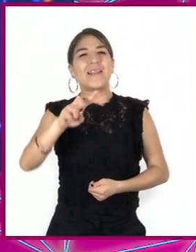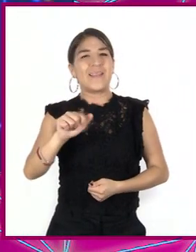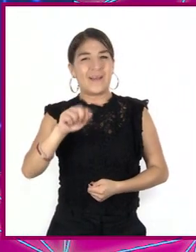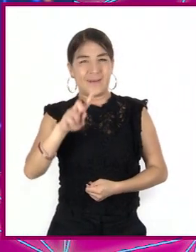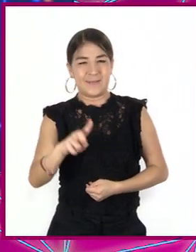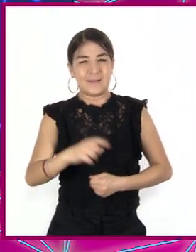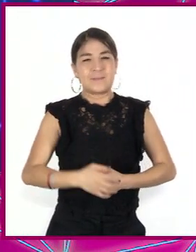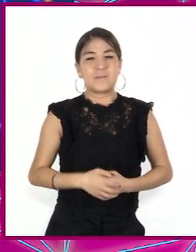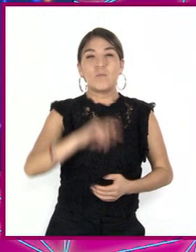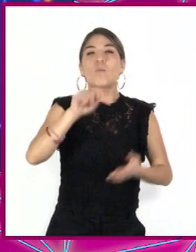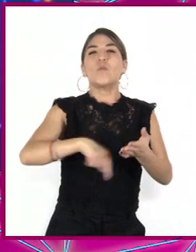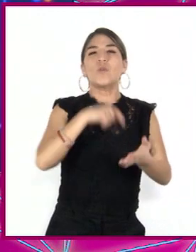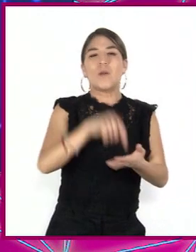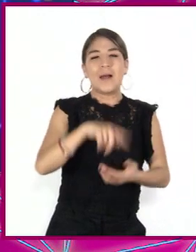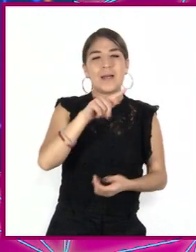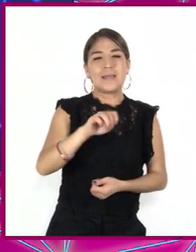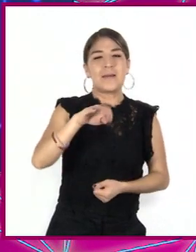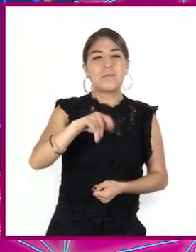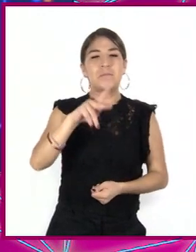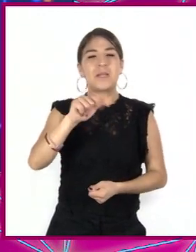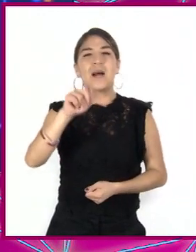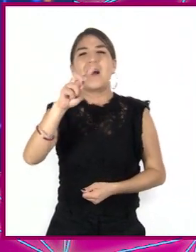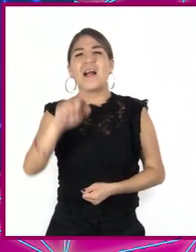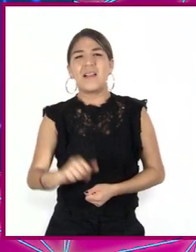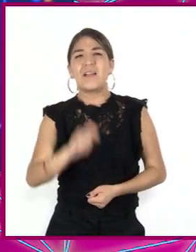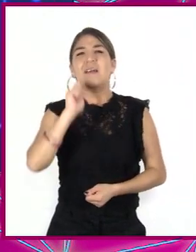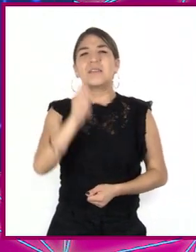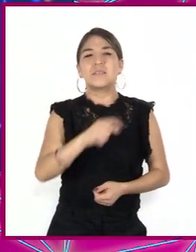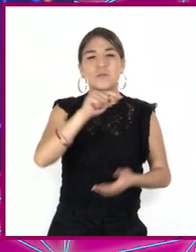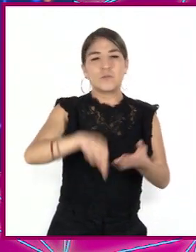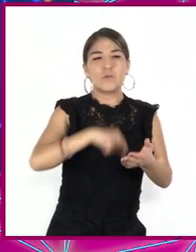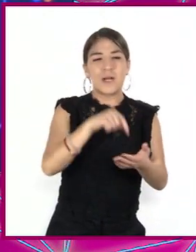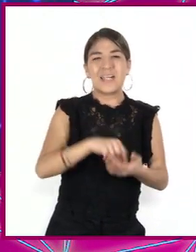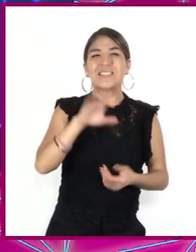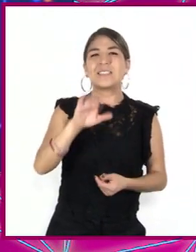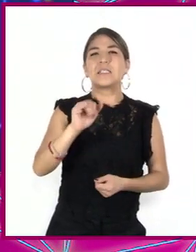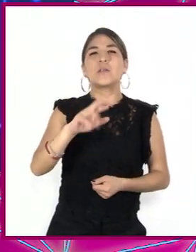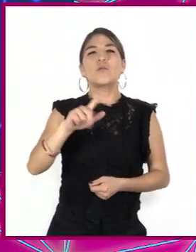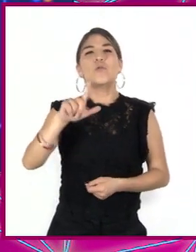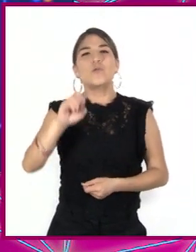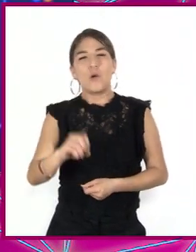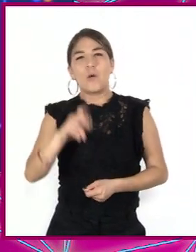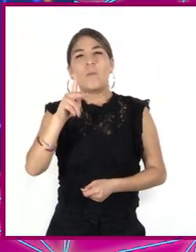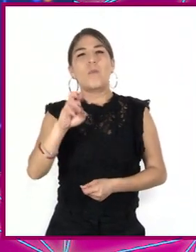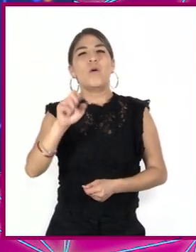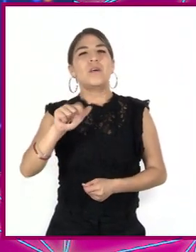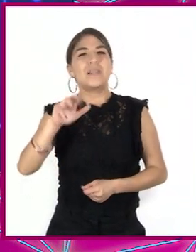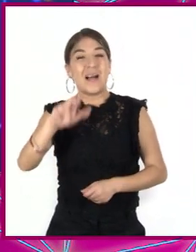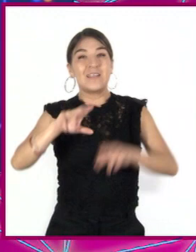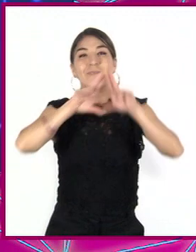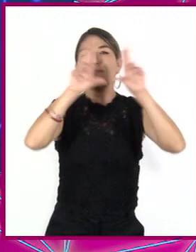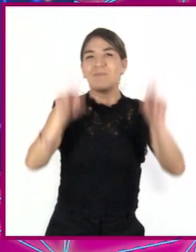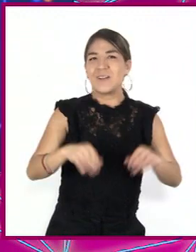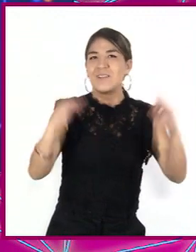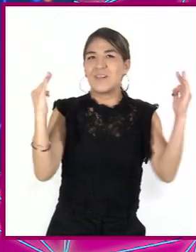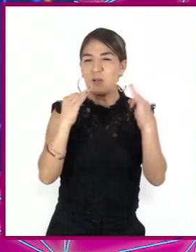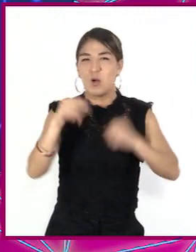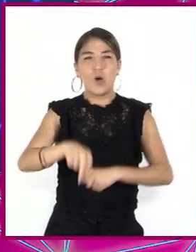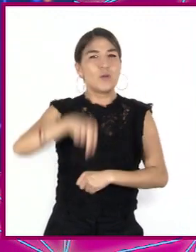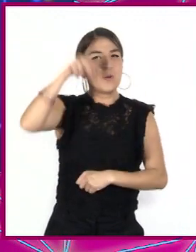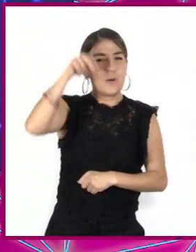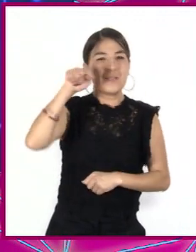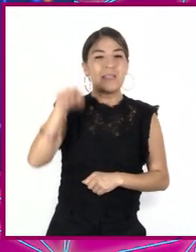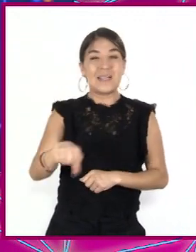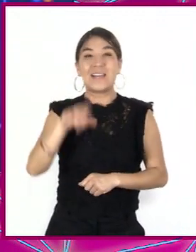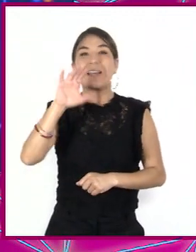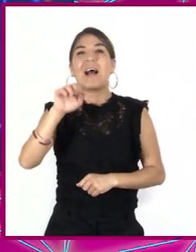Las zonas templadas se ubican entre los trópicos y los círculos polares. La norte va del trópico de